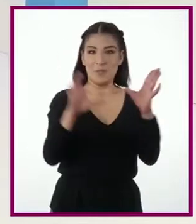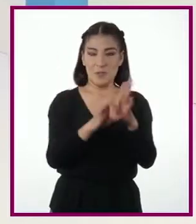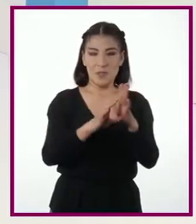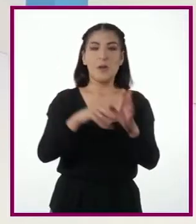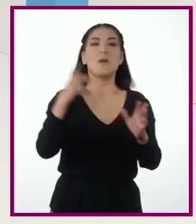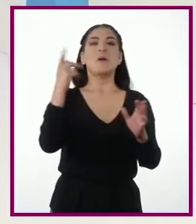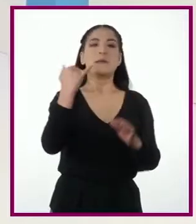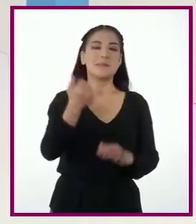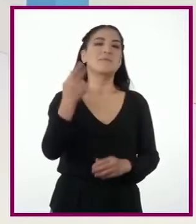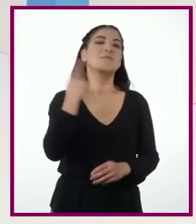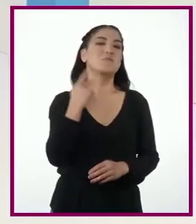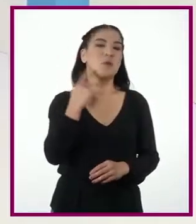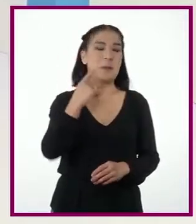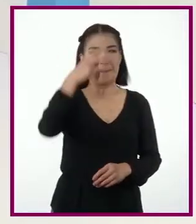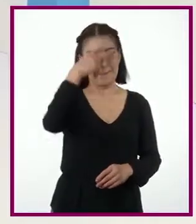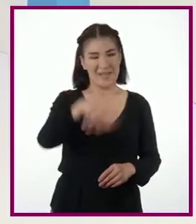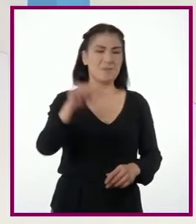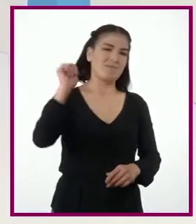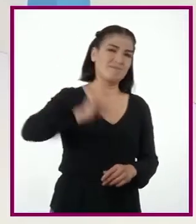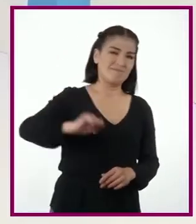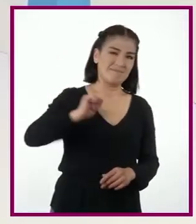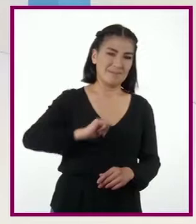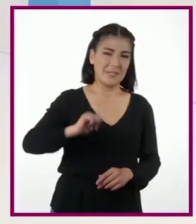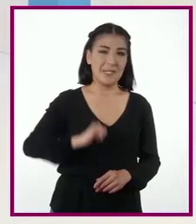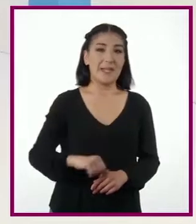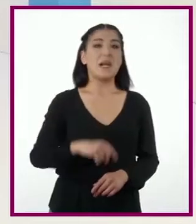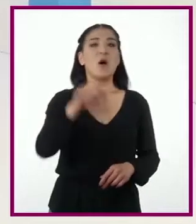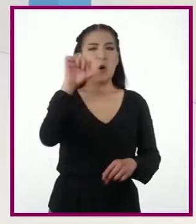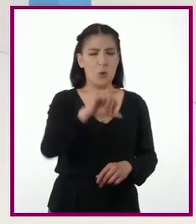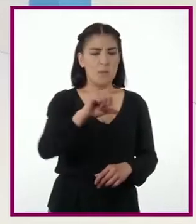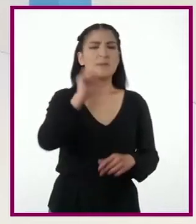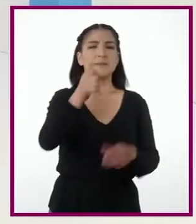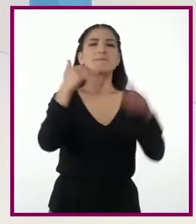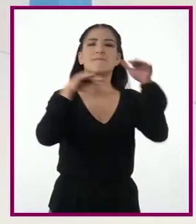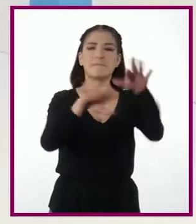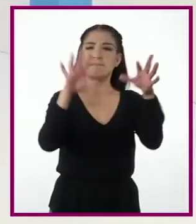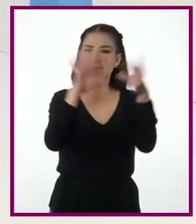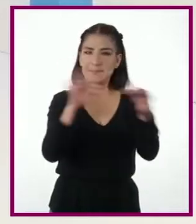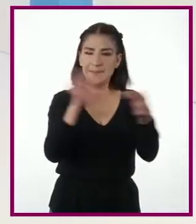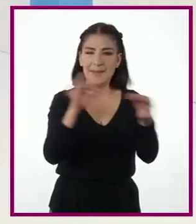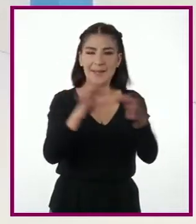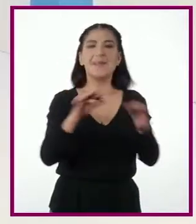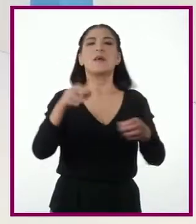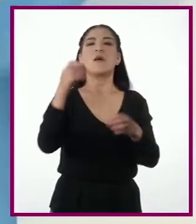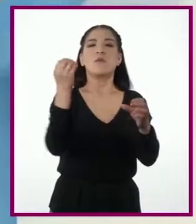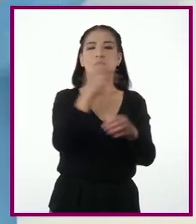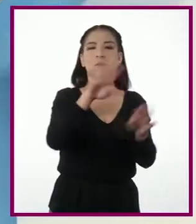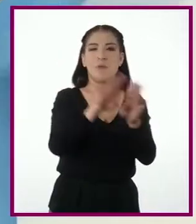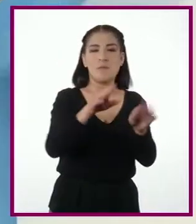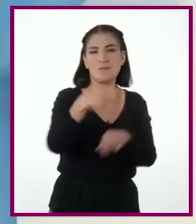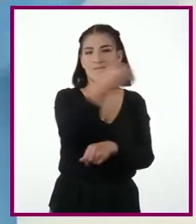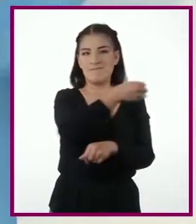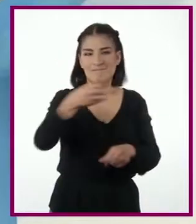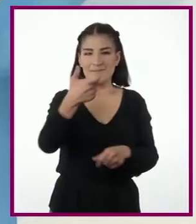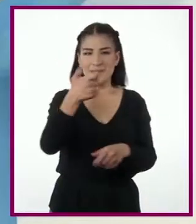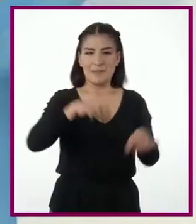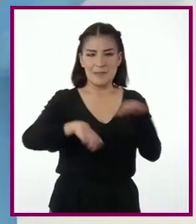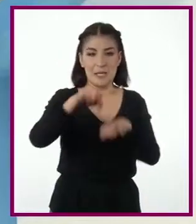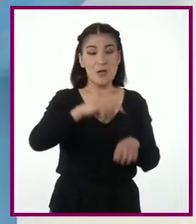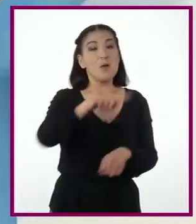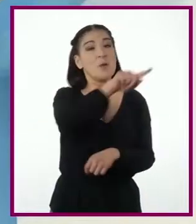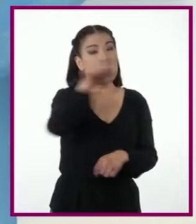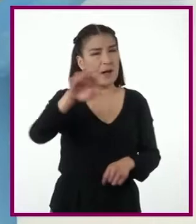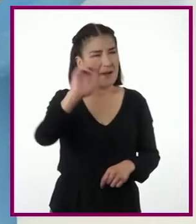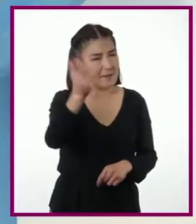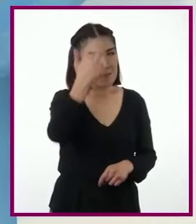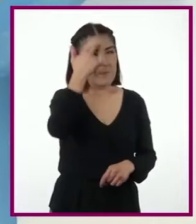social del México Antiguo. Hoy hablaremos acerca de la organización económica. Recuerden que el México Antiguo